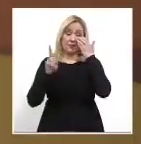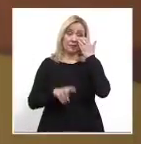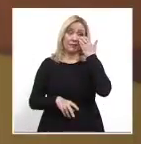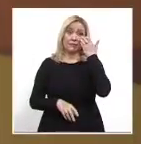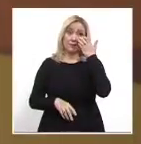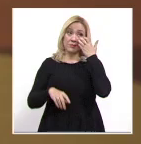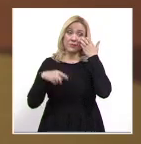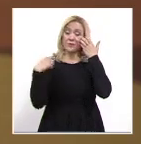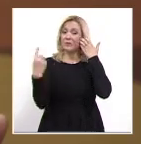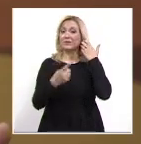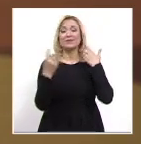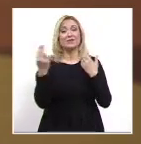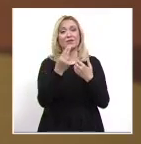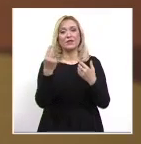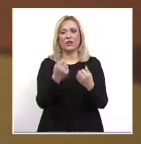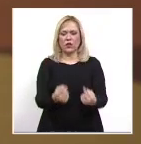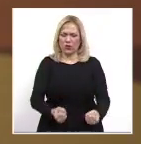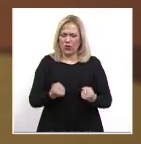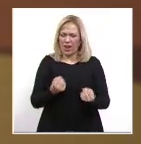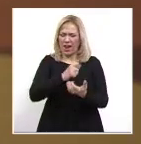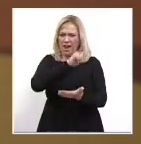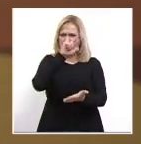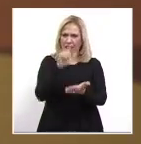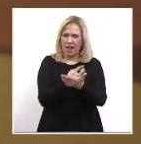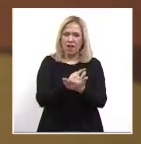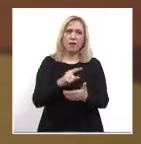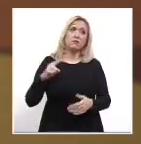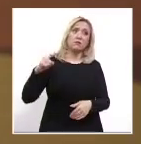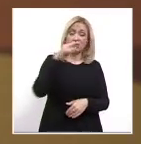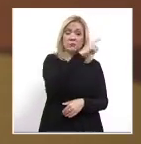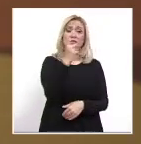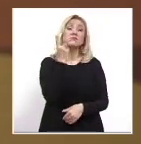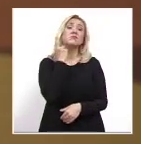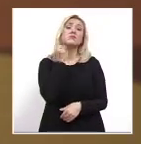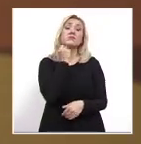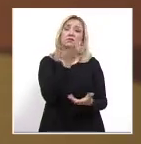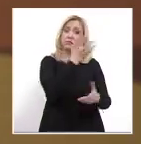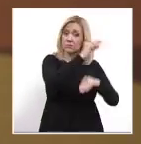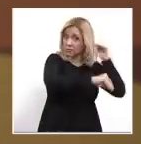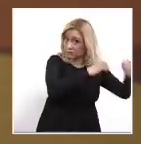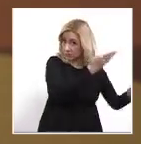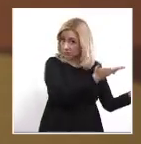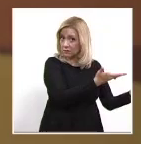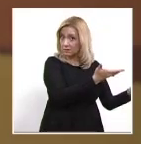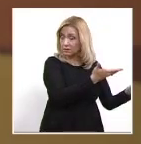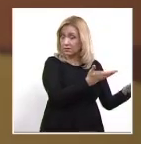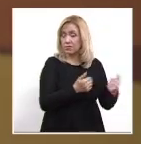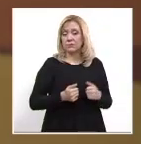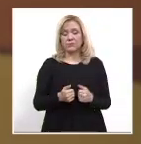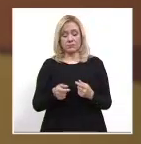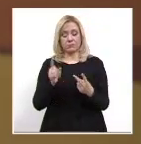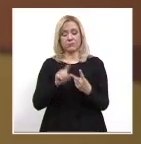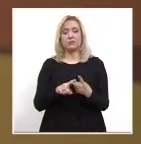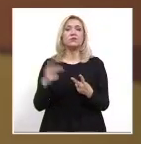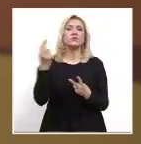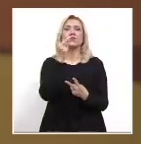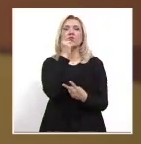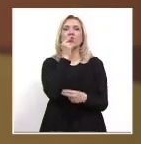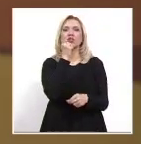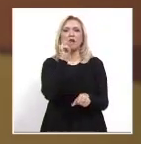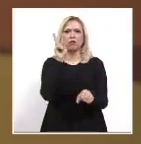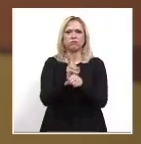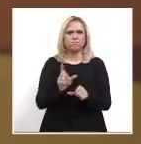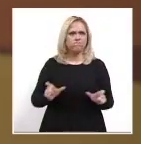Necesitamos leyes fuertes que le corresponden al legislativo, necesitamos un servicio de